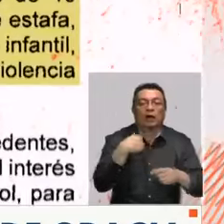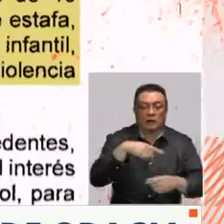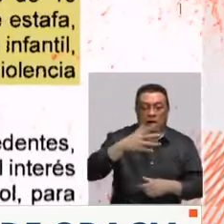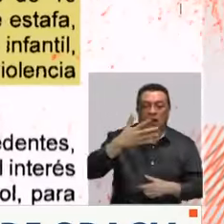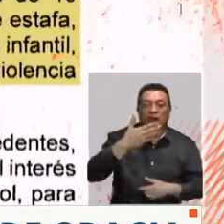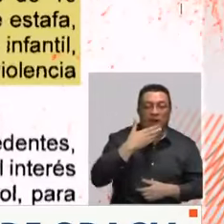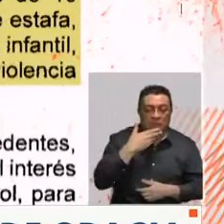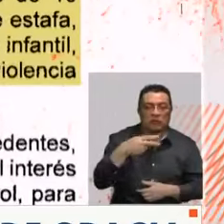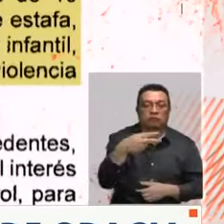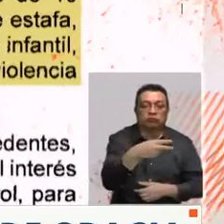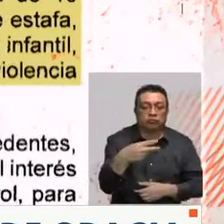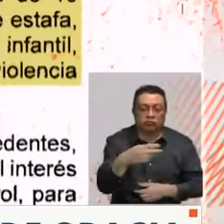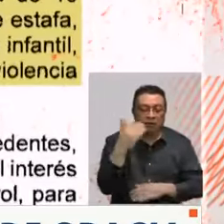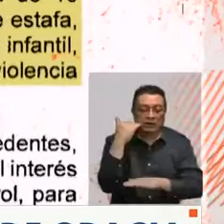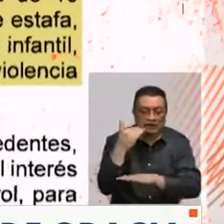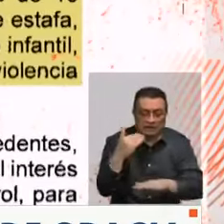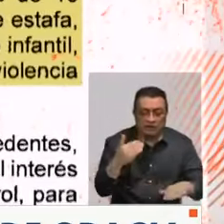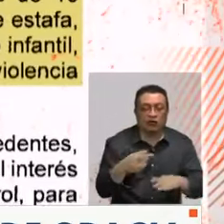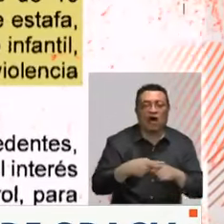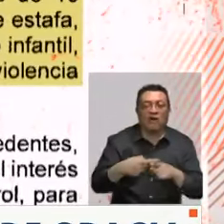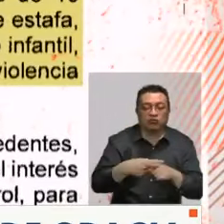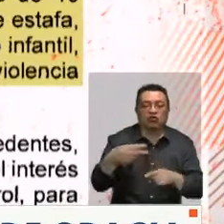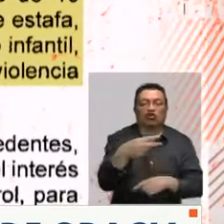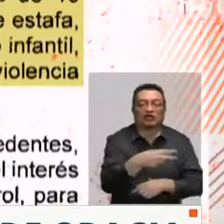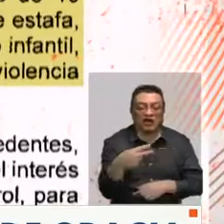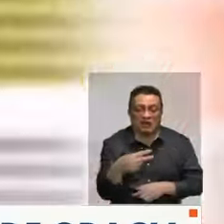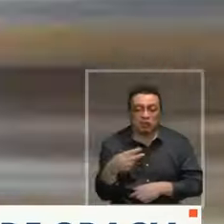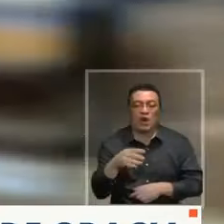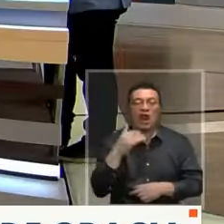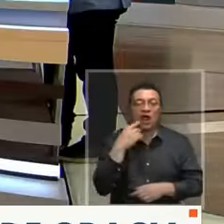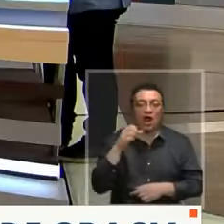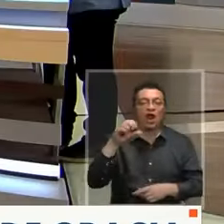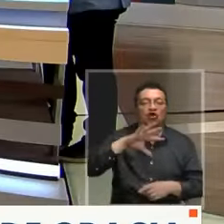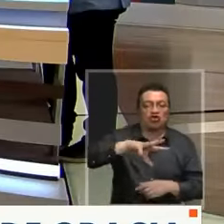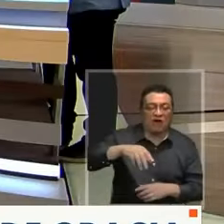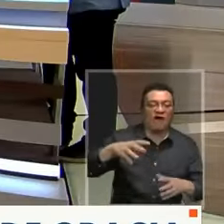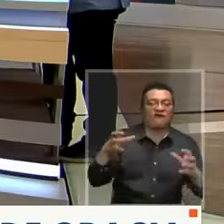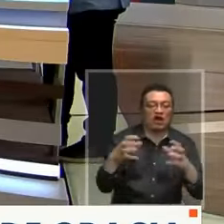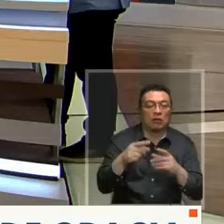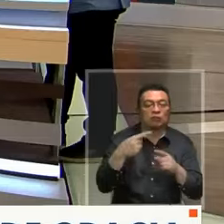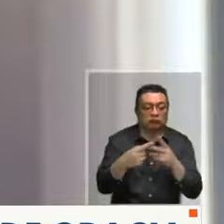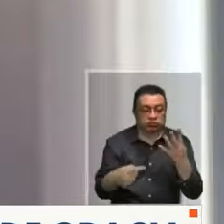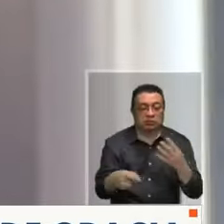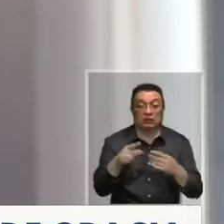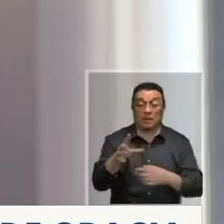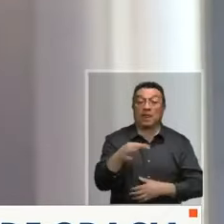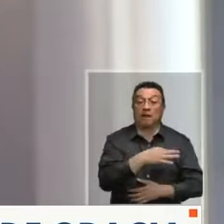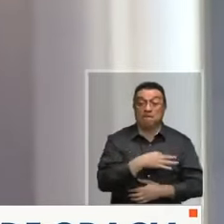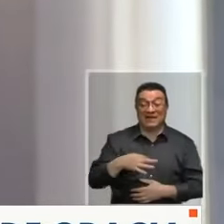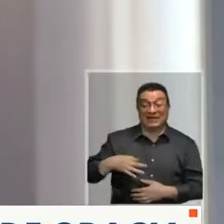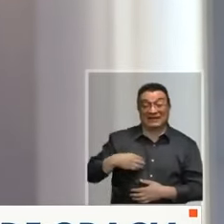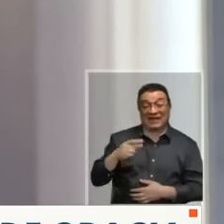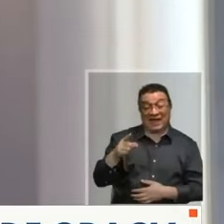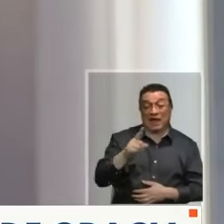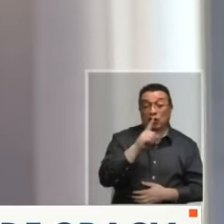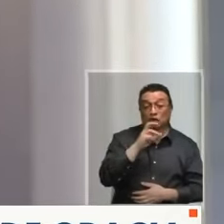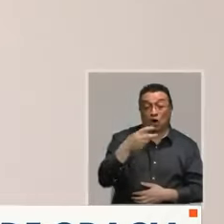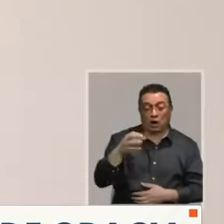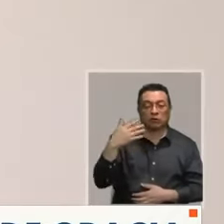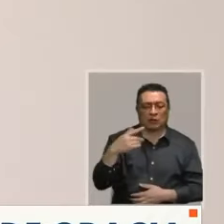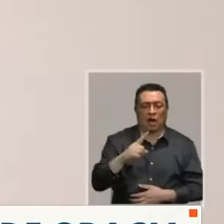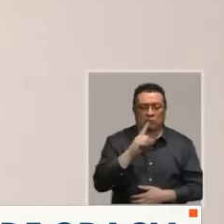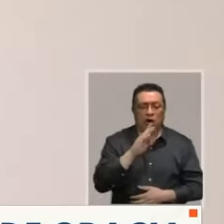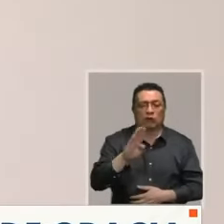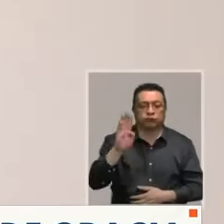pornográfico infantil abuso sexual robo con violencia homicidio en Mesa central la ministra del interior Carolina toaya había comprometido que se